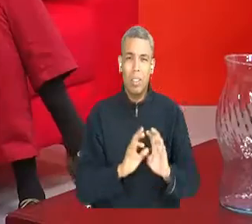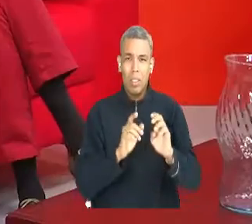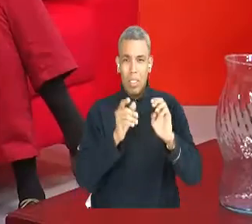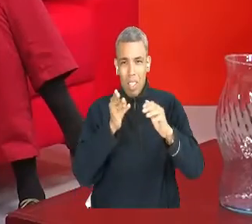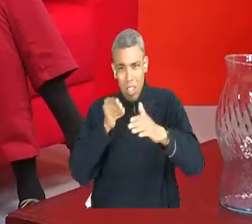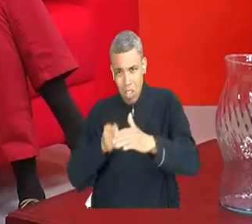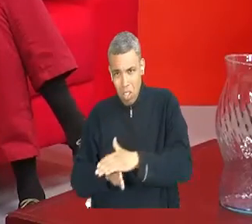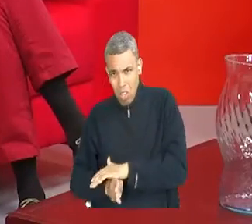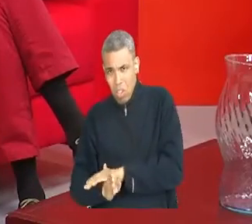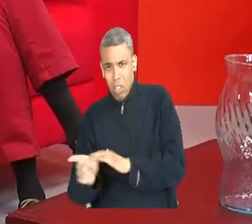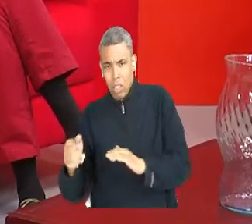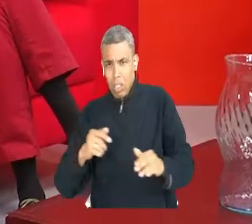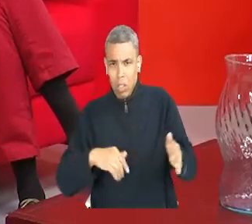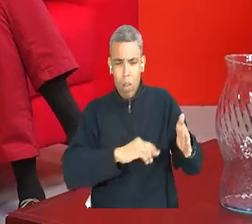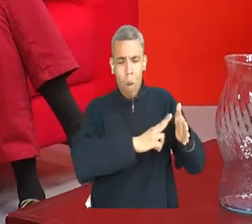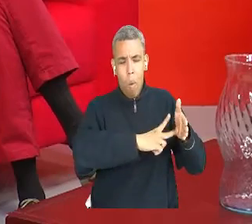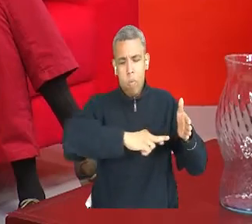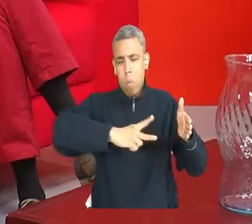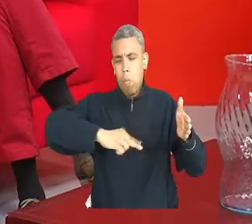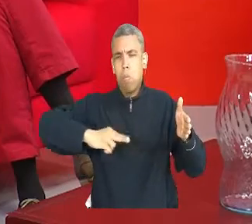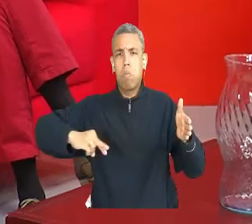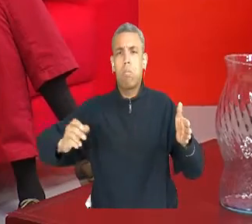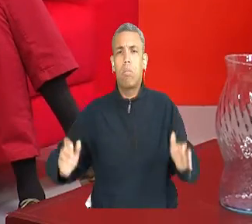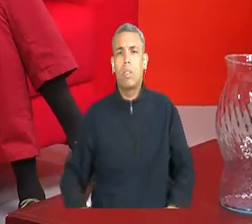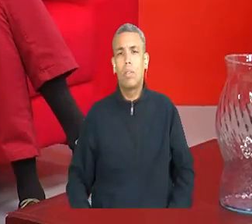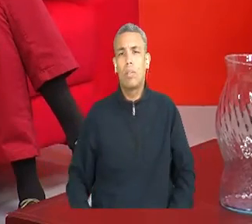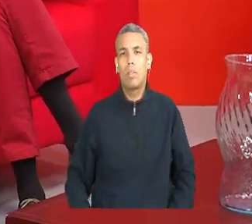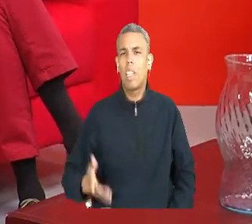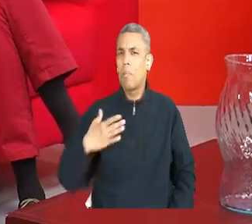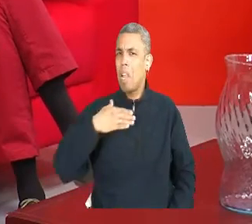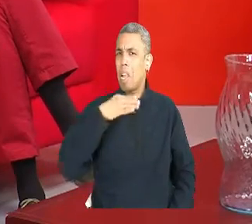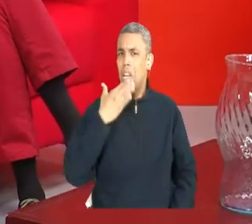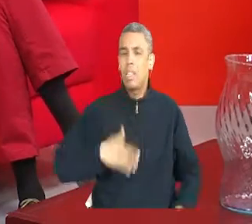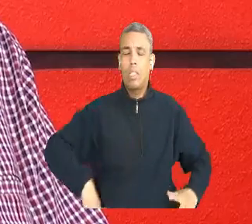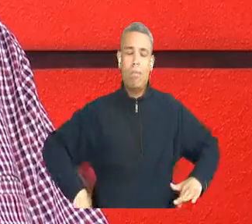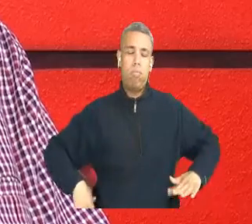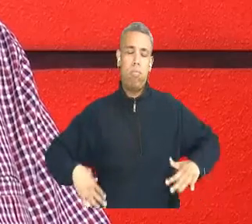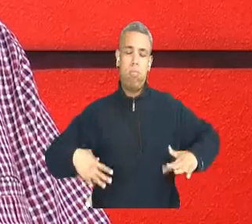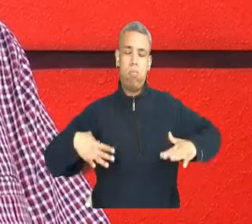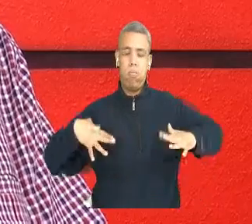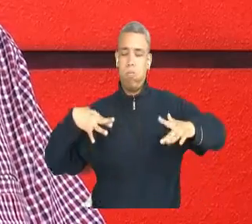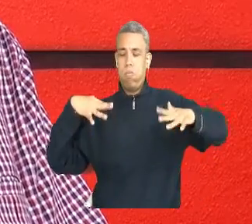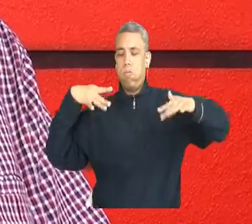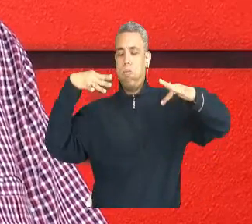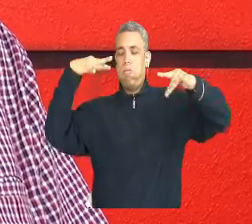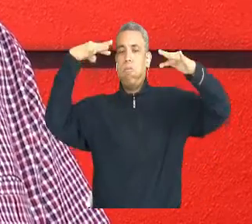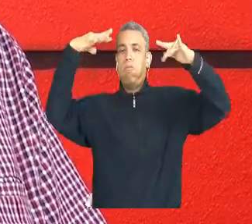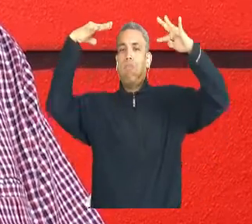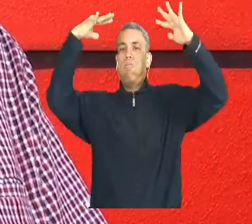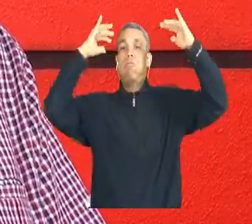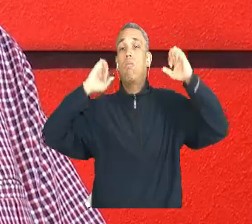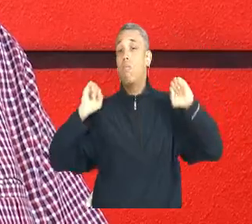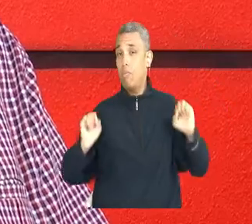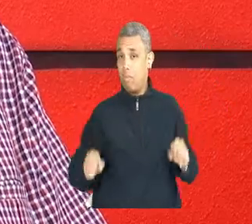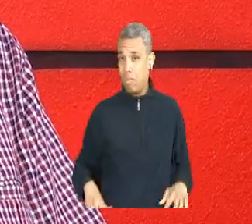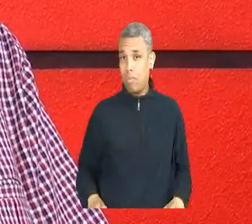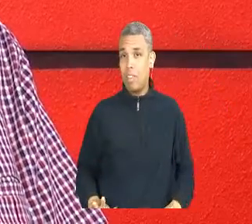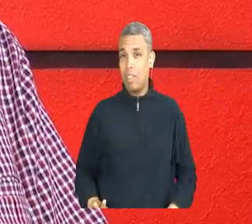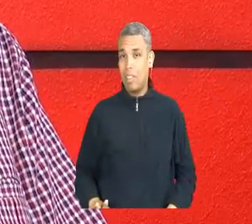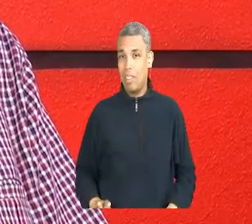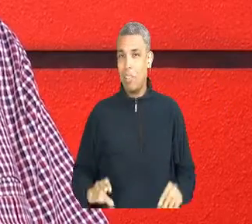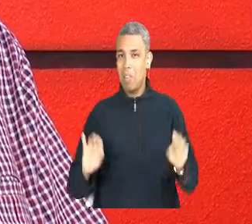dos jacuzzis tiene una área de lonchu bar donde podemos también si se quiere hacer celebraciones podemos hacer celebraciones en